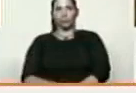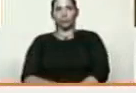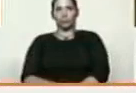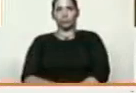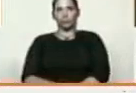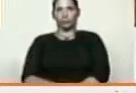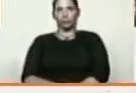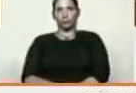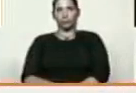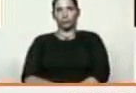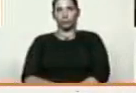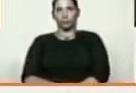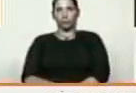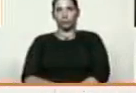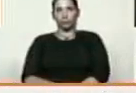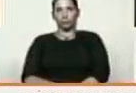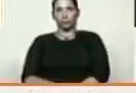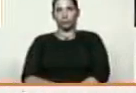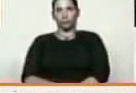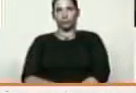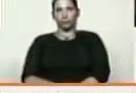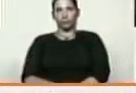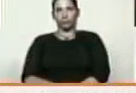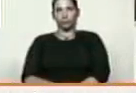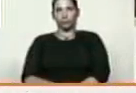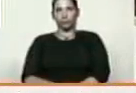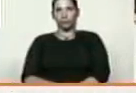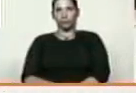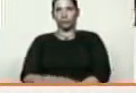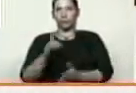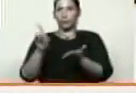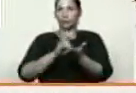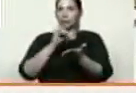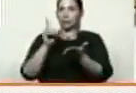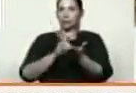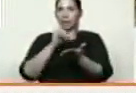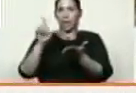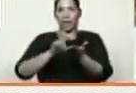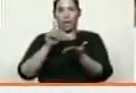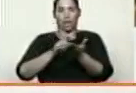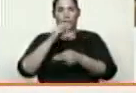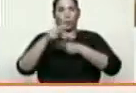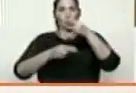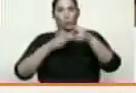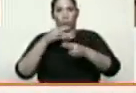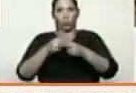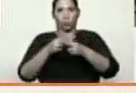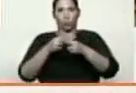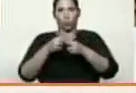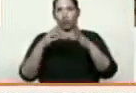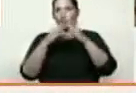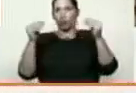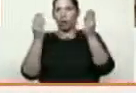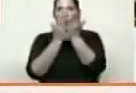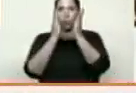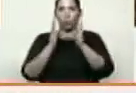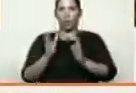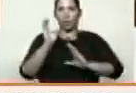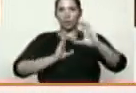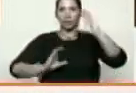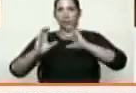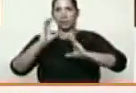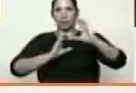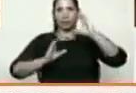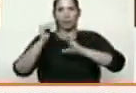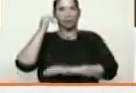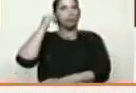Un diccionario, hoy día universal en todas las escuelas de ciencia política, por el